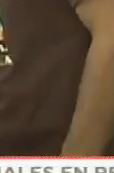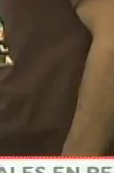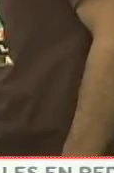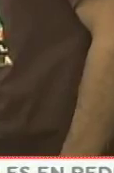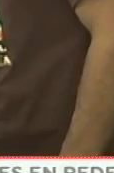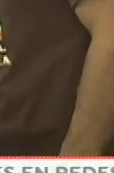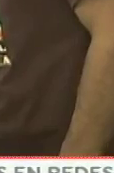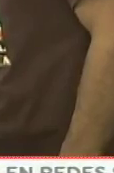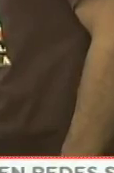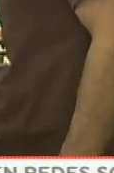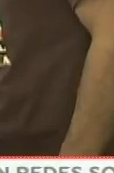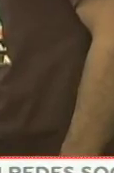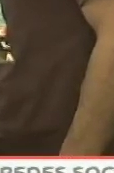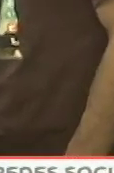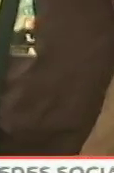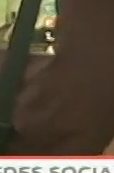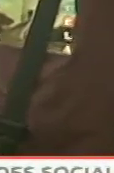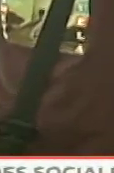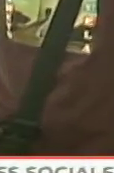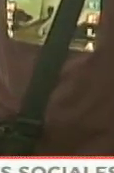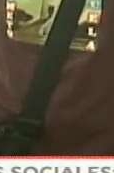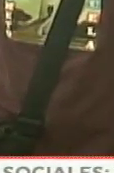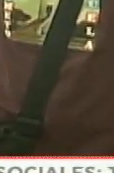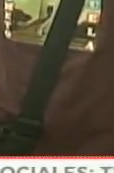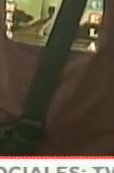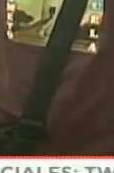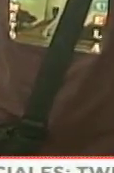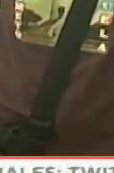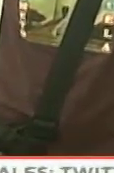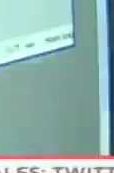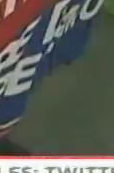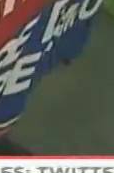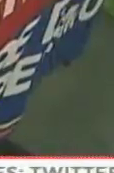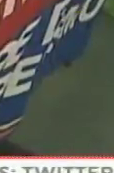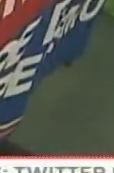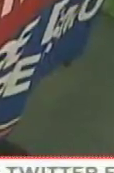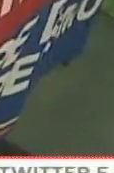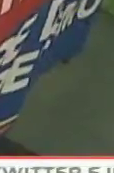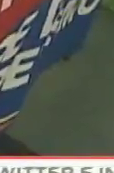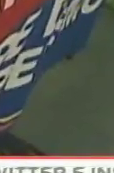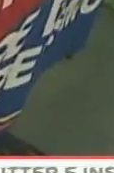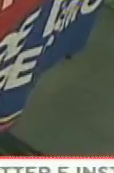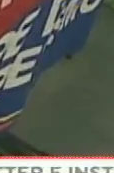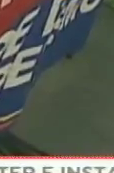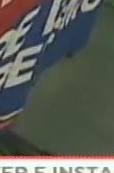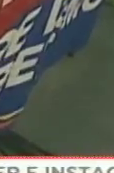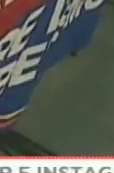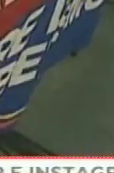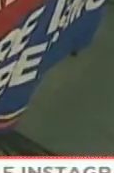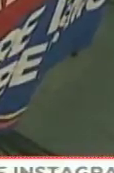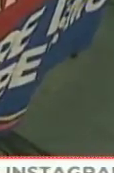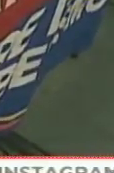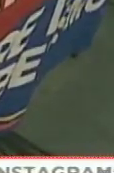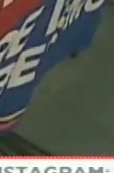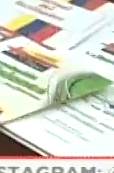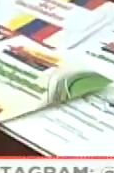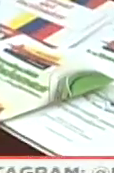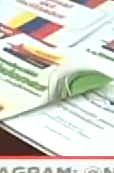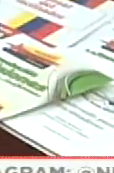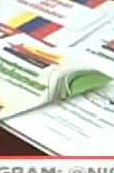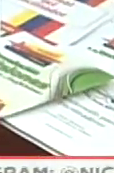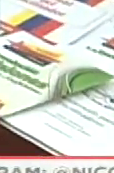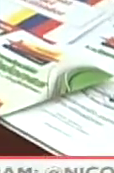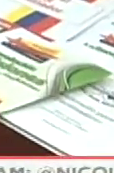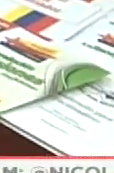Todo esto son beneficios que puede adquirir una comunidad creando sus propias empresas de producción social o unidades de producción